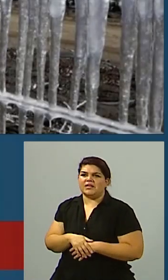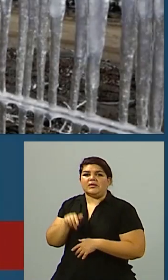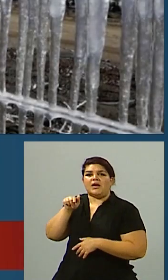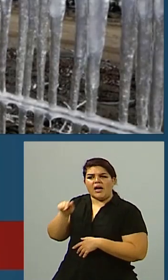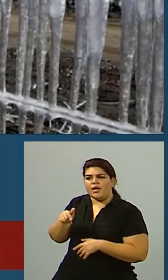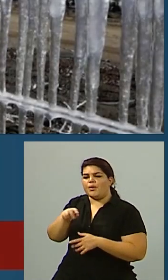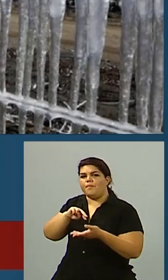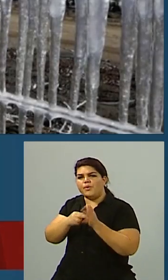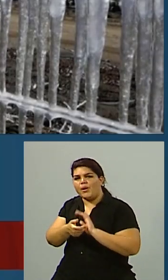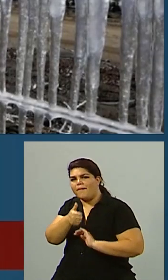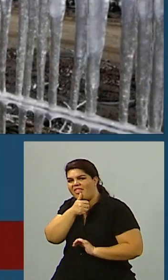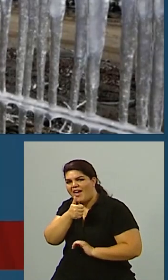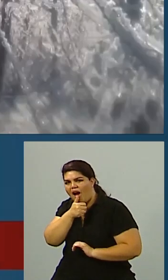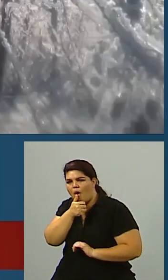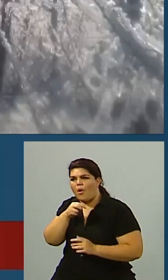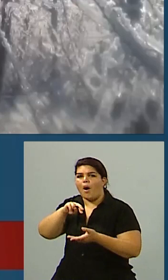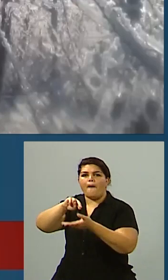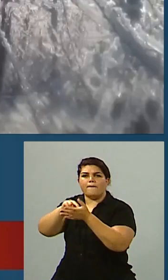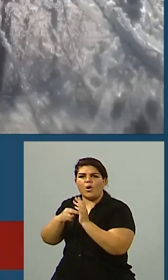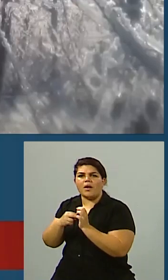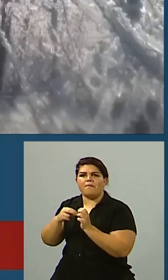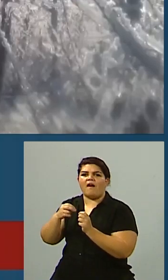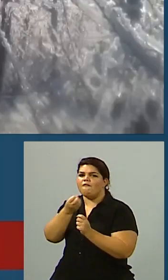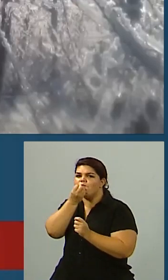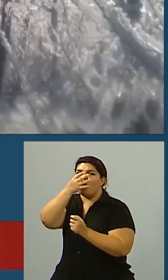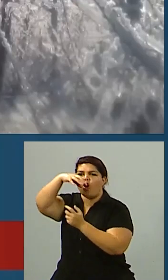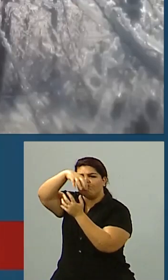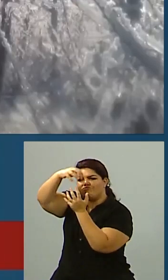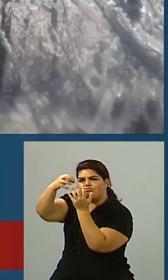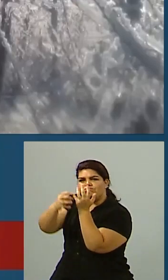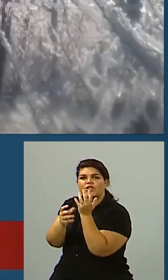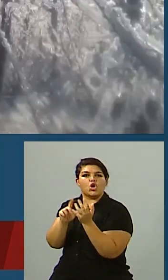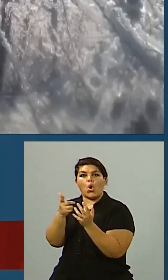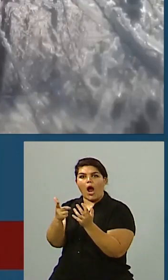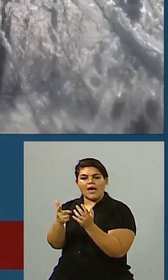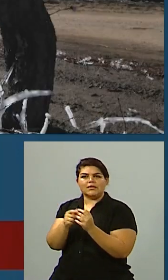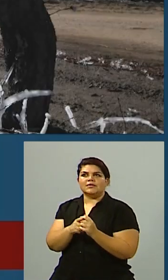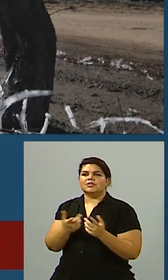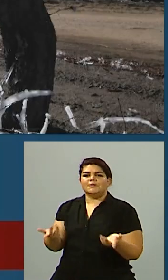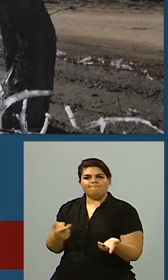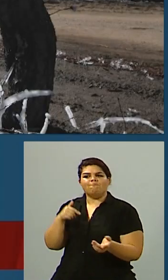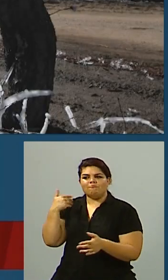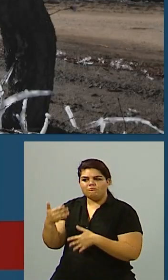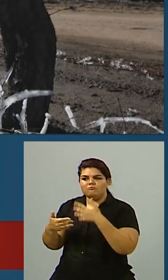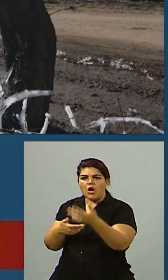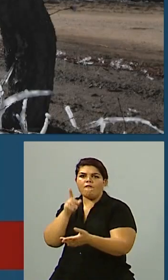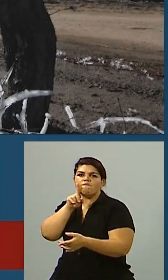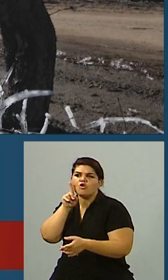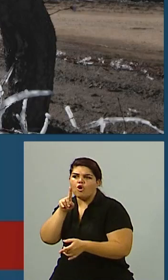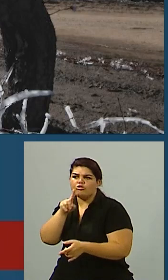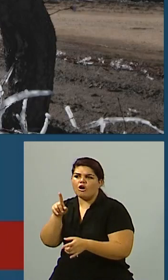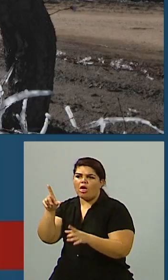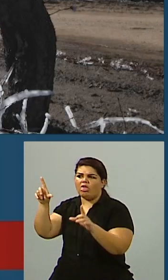de floración y de productividad, y de pronto se encuentran con que lo poco que dan